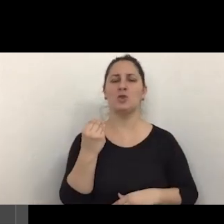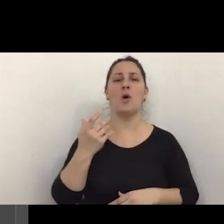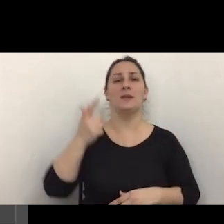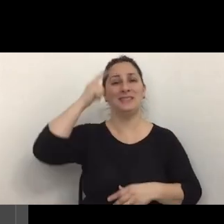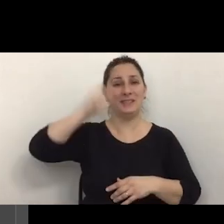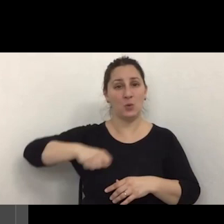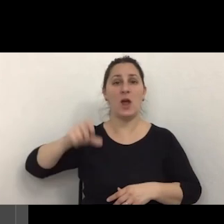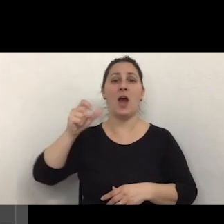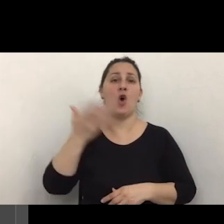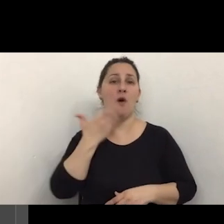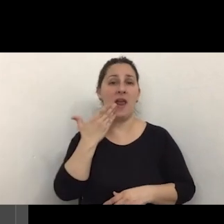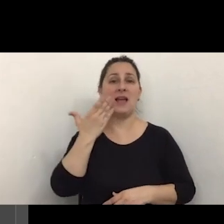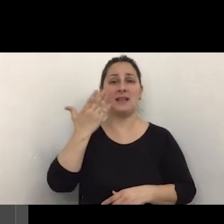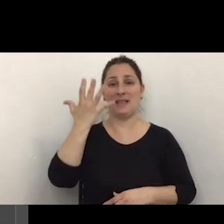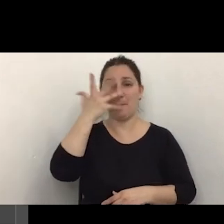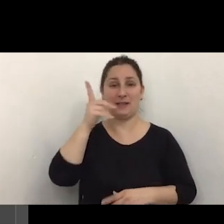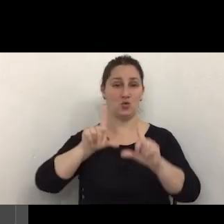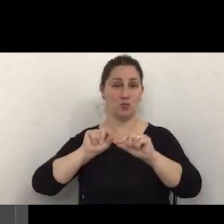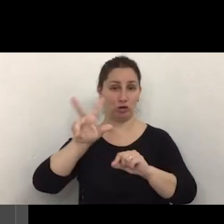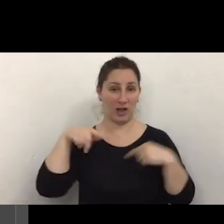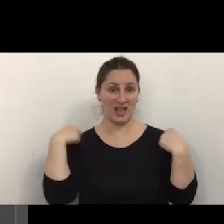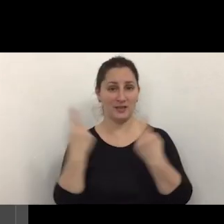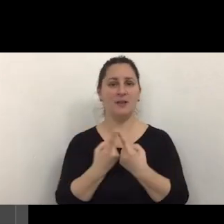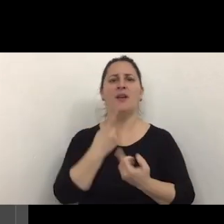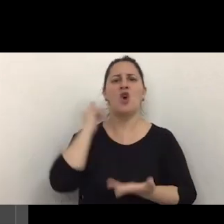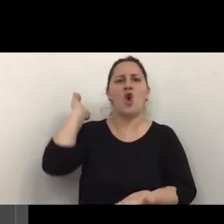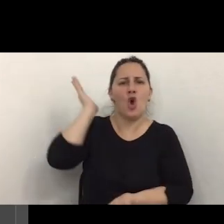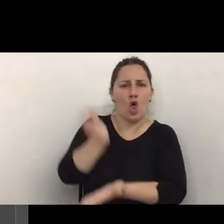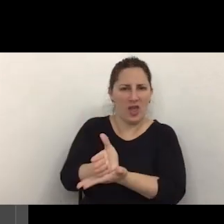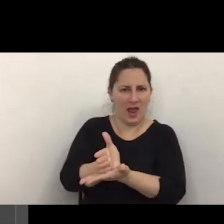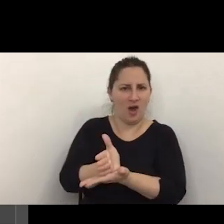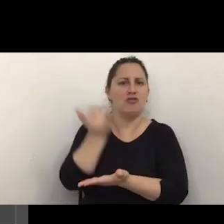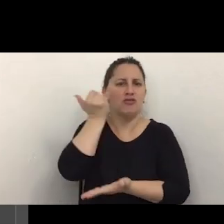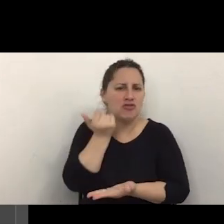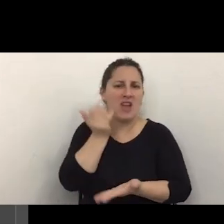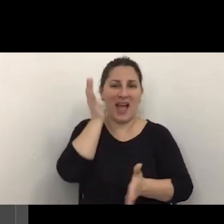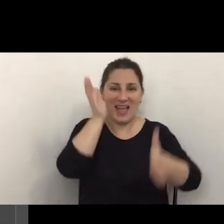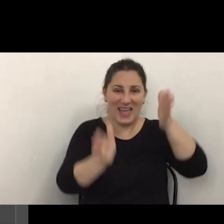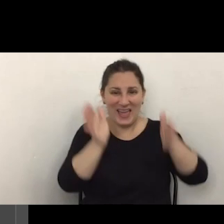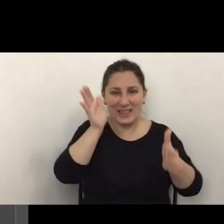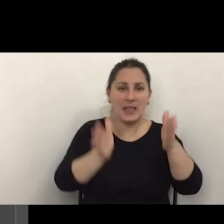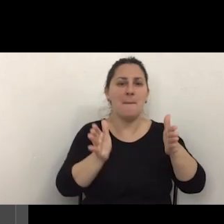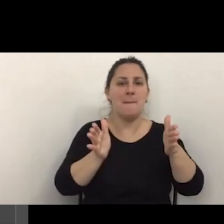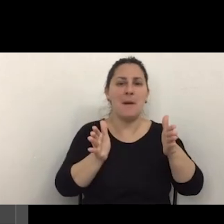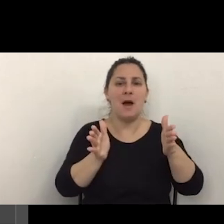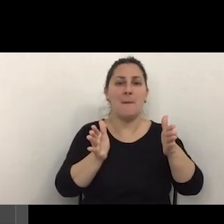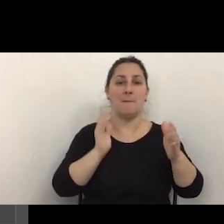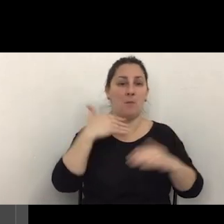San Martín, número 3, había condenado, o sea, luego de una etapa de plenario,